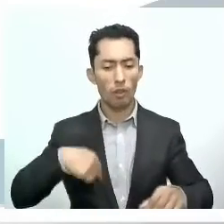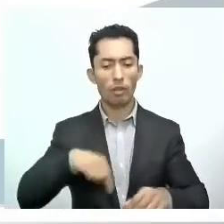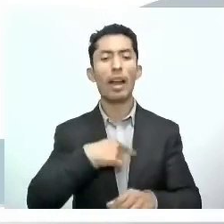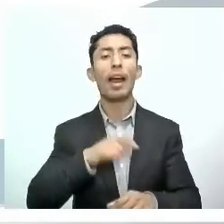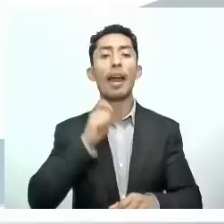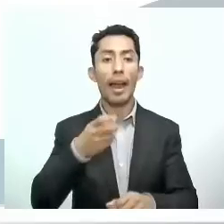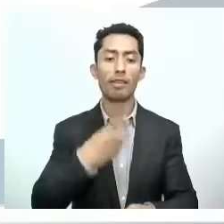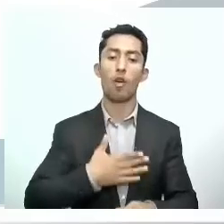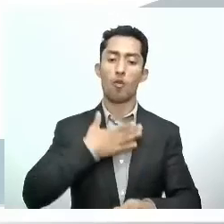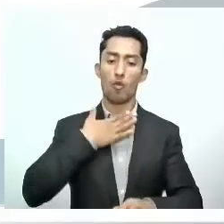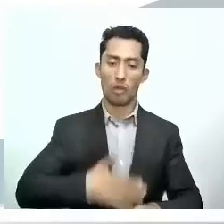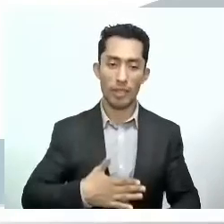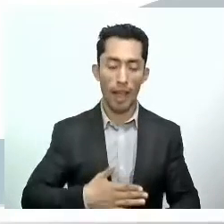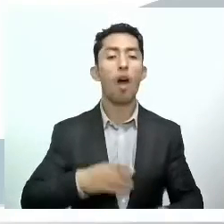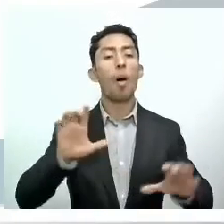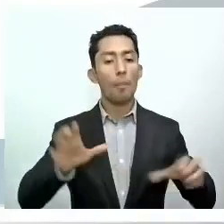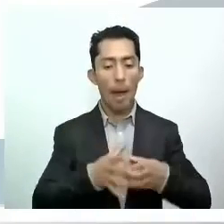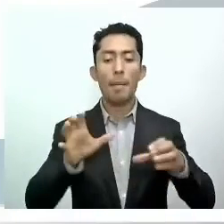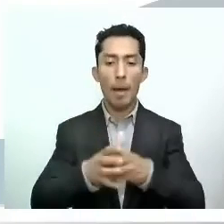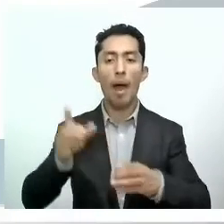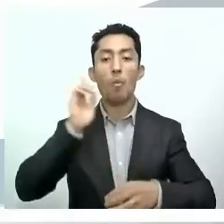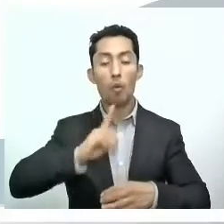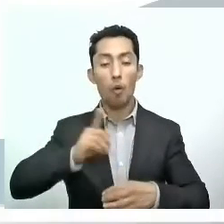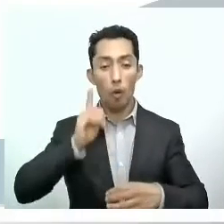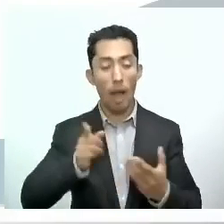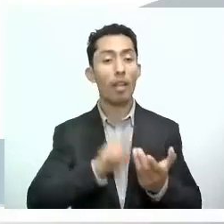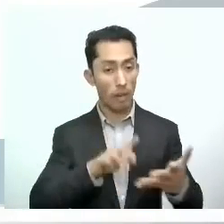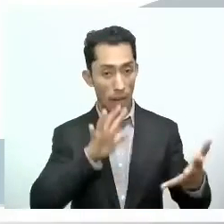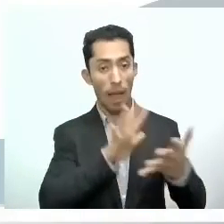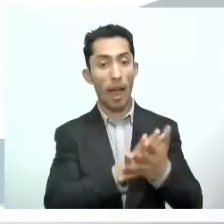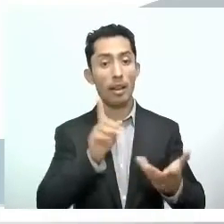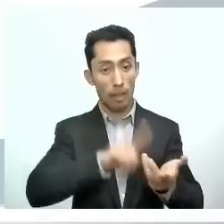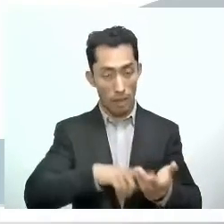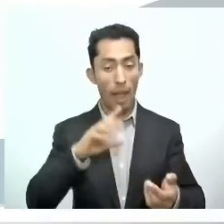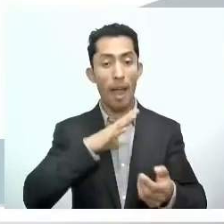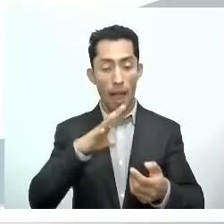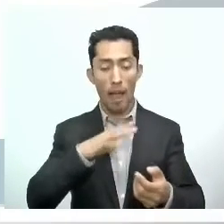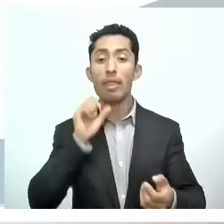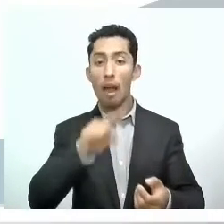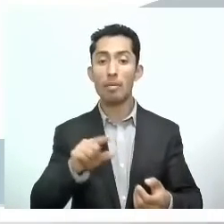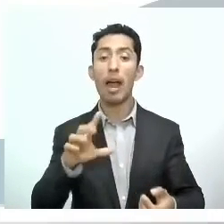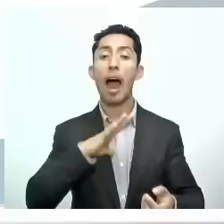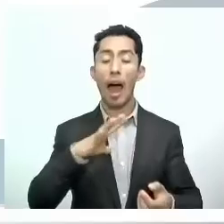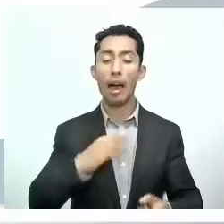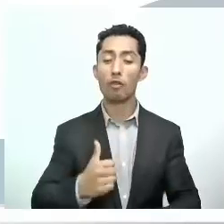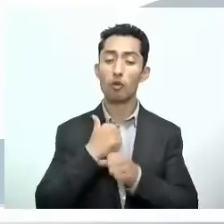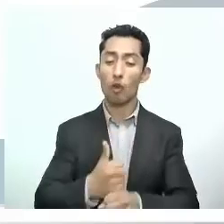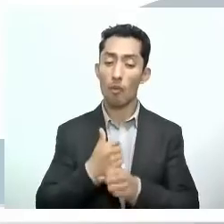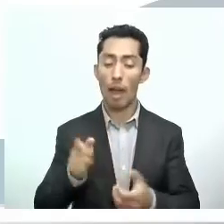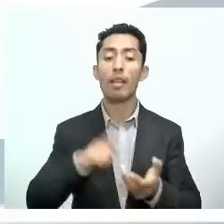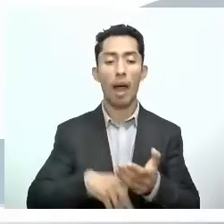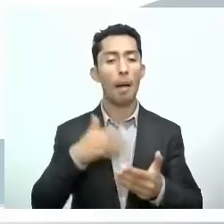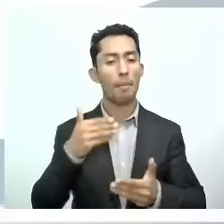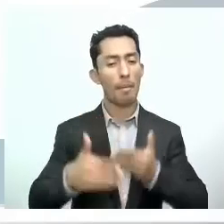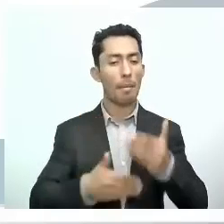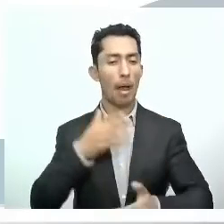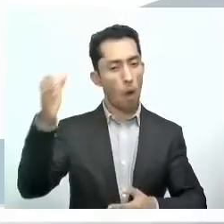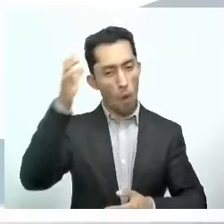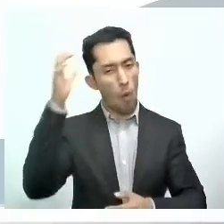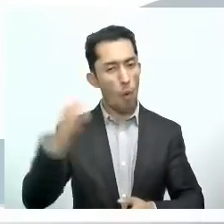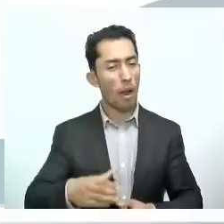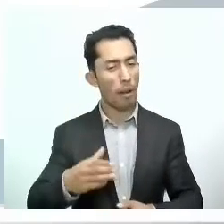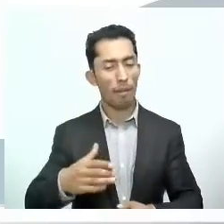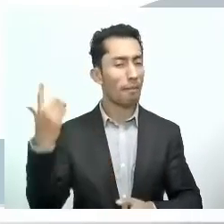cada colectivo, las mujeres privadas de libertad, también al haber sido atravesadas por procesos criminalizantes y haber